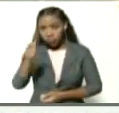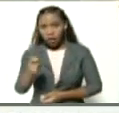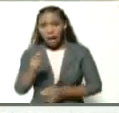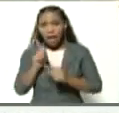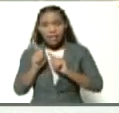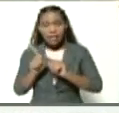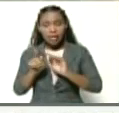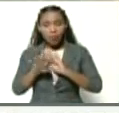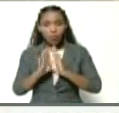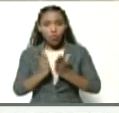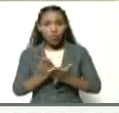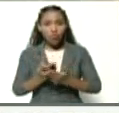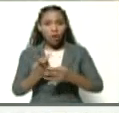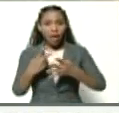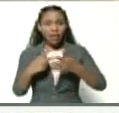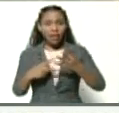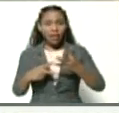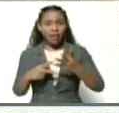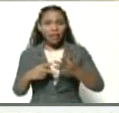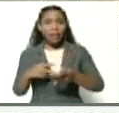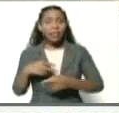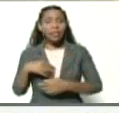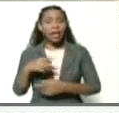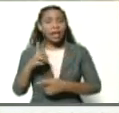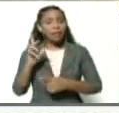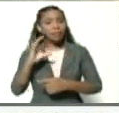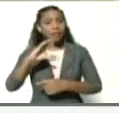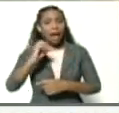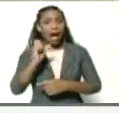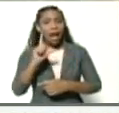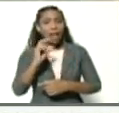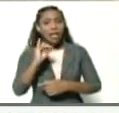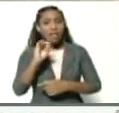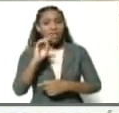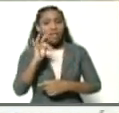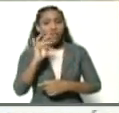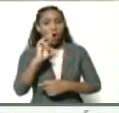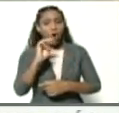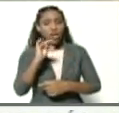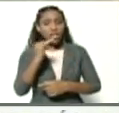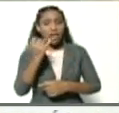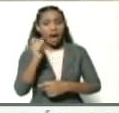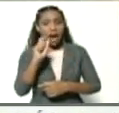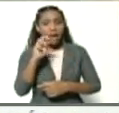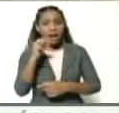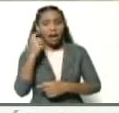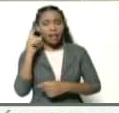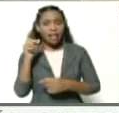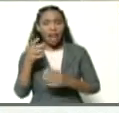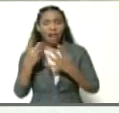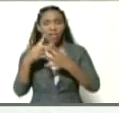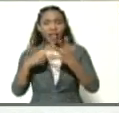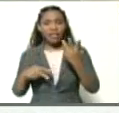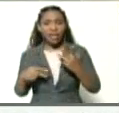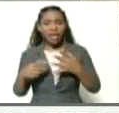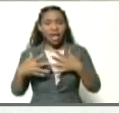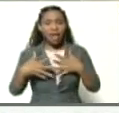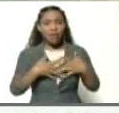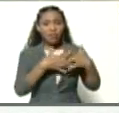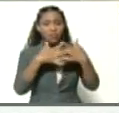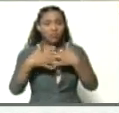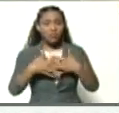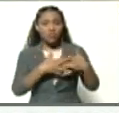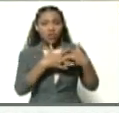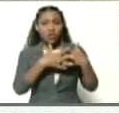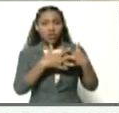mundo, está la variante californiana, de las más conocidas, la variante del Reino Unido, la variante británica,